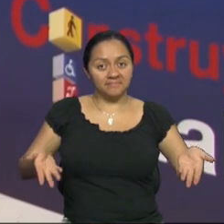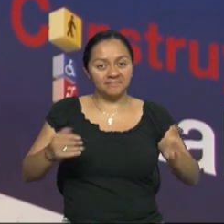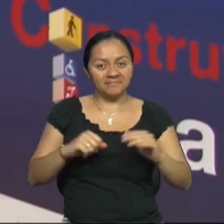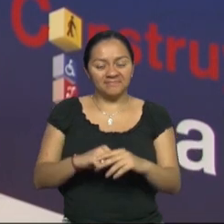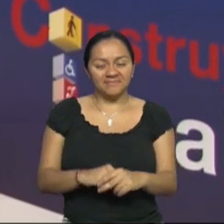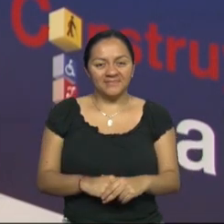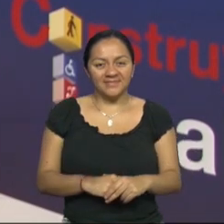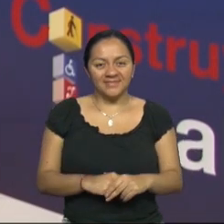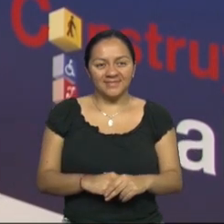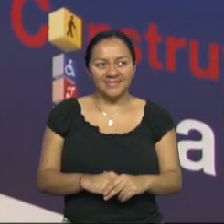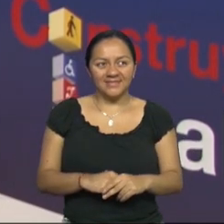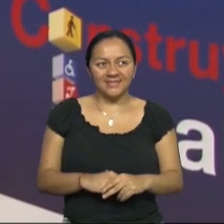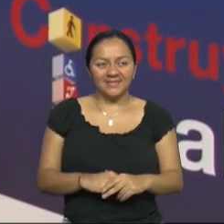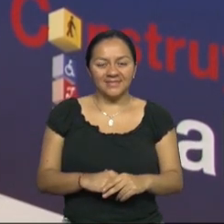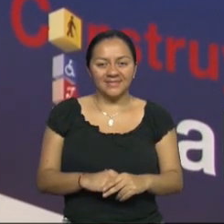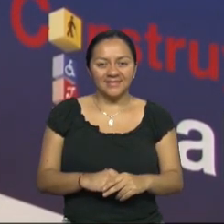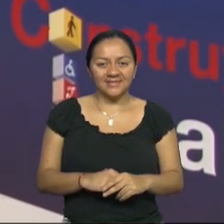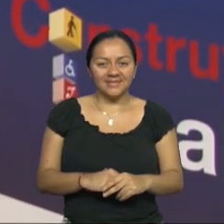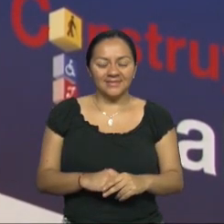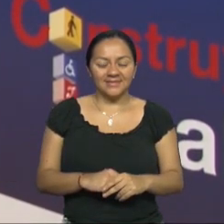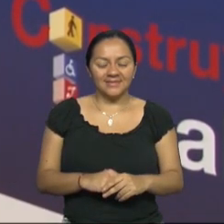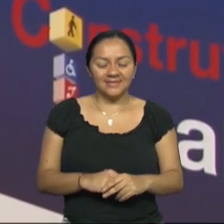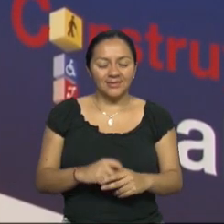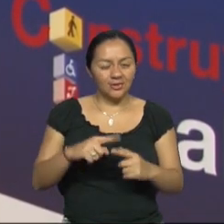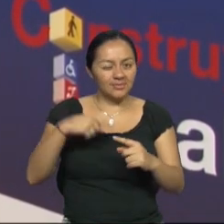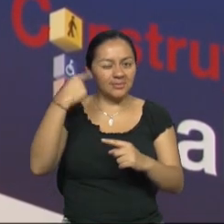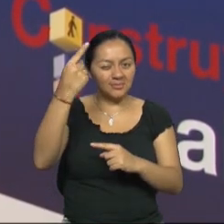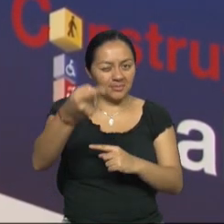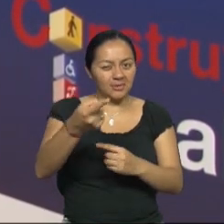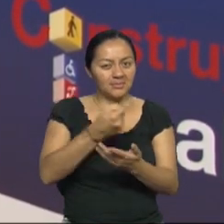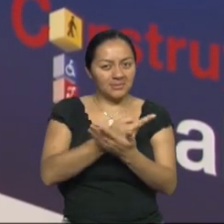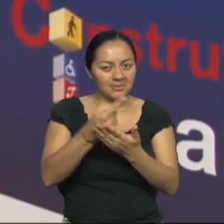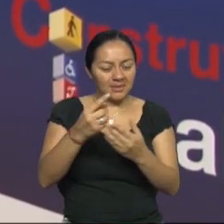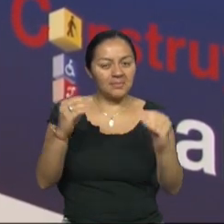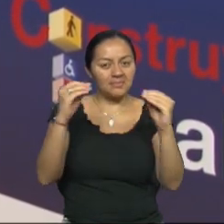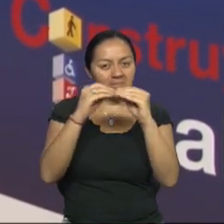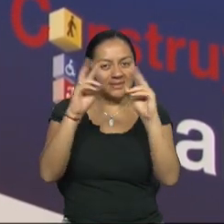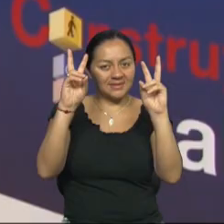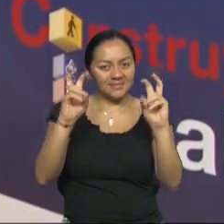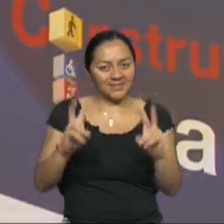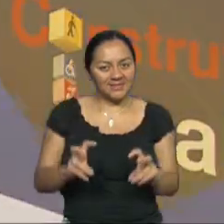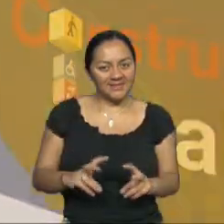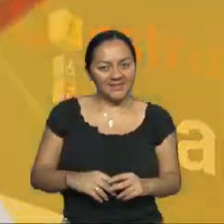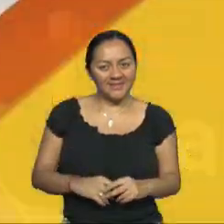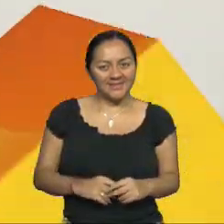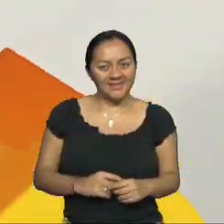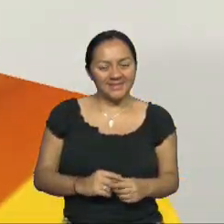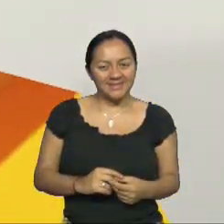construyendoigualdad2017@gmail.com. Los esperamos la próxima semana con nuevos temas de su interés.